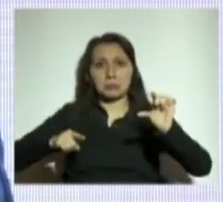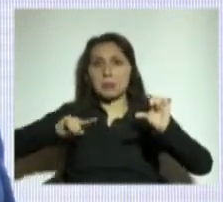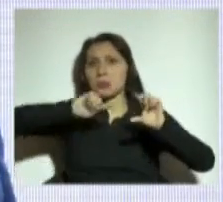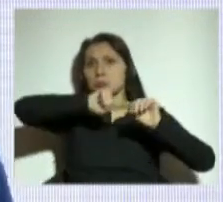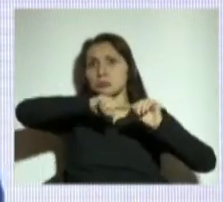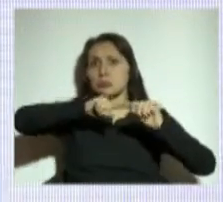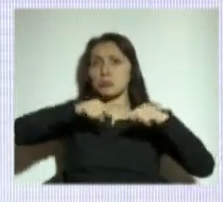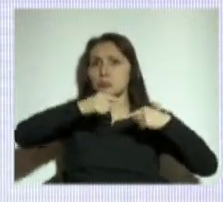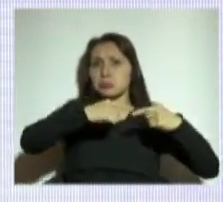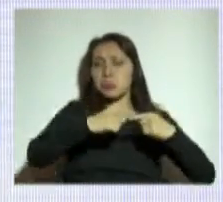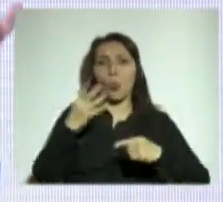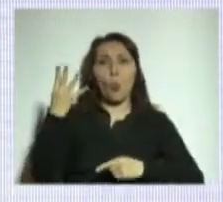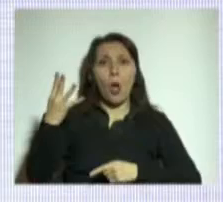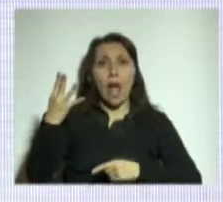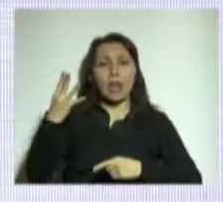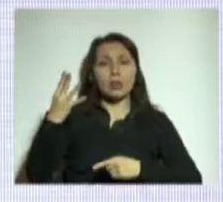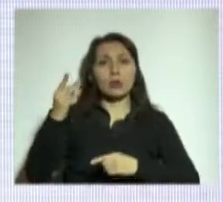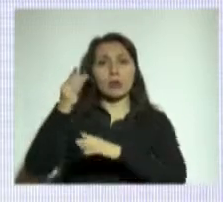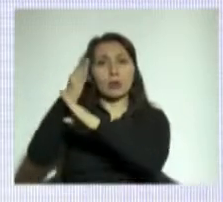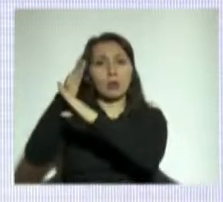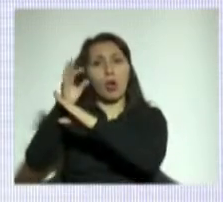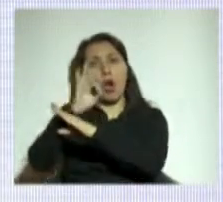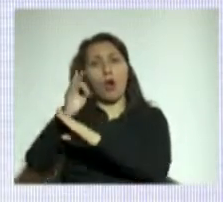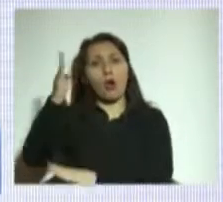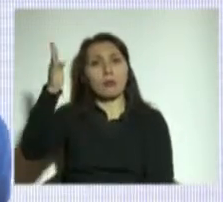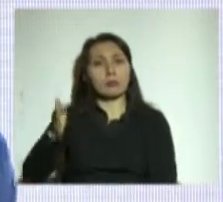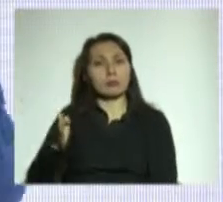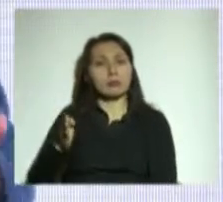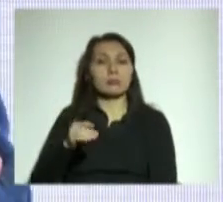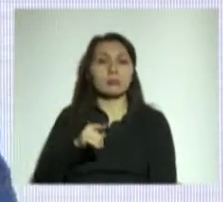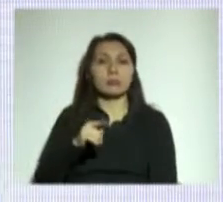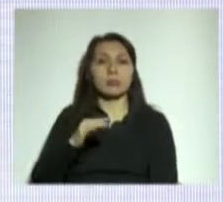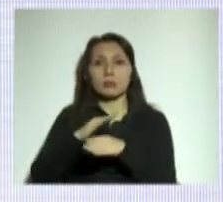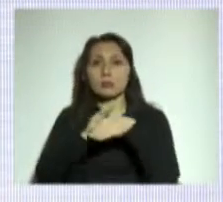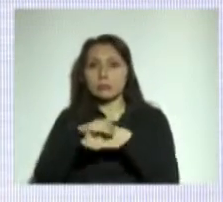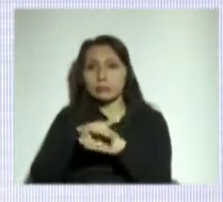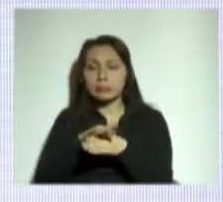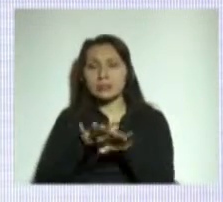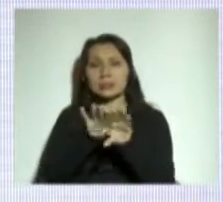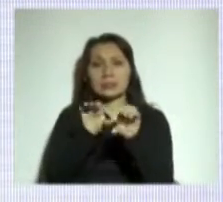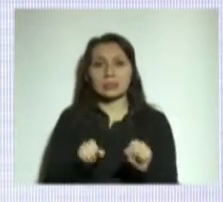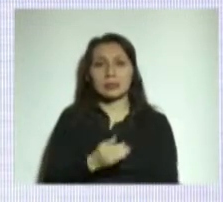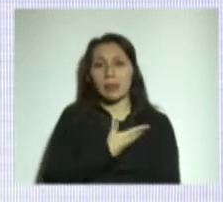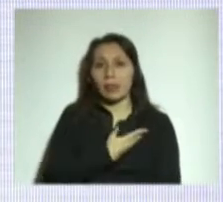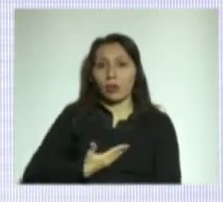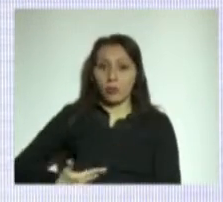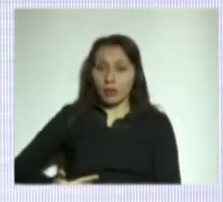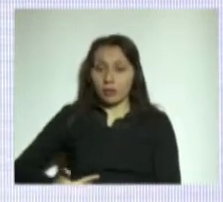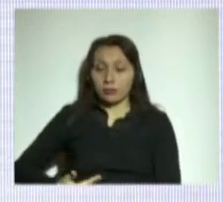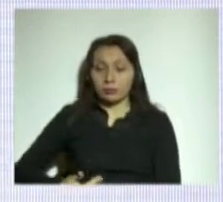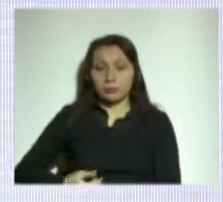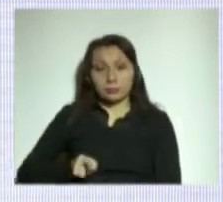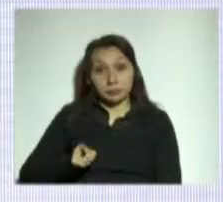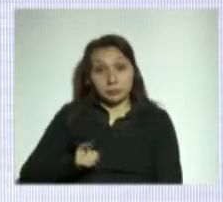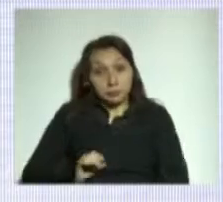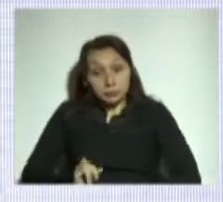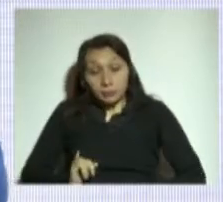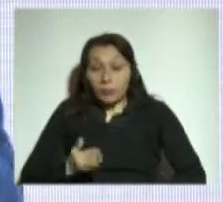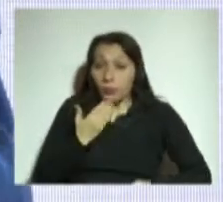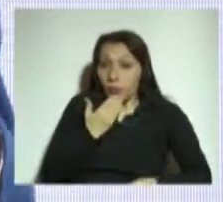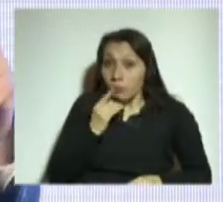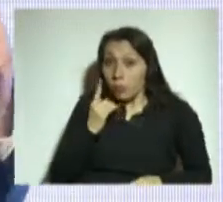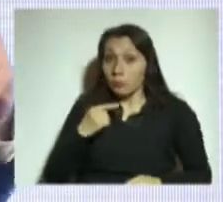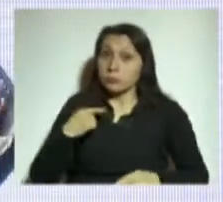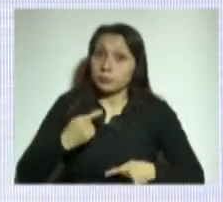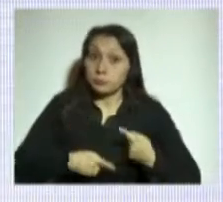un destornillador de 4 puntas o de 2 puntas. Eso lo llamamos el calibrado del sistema de gobernanza, ¿no? Y, desde luego, también uno de